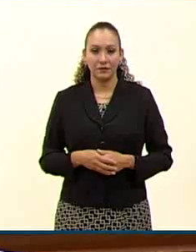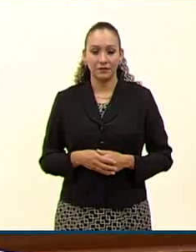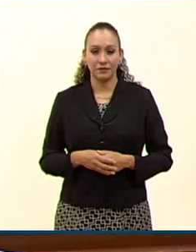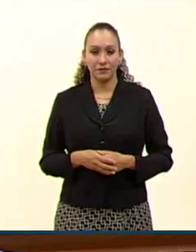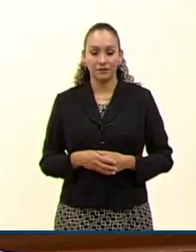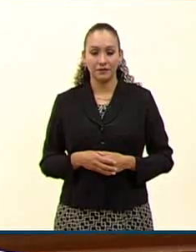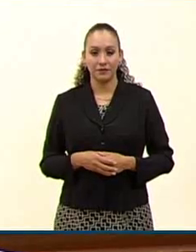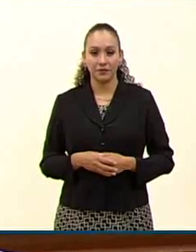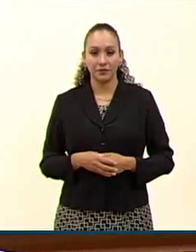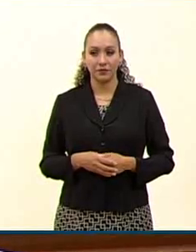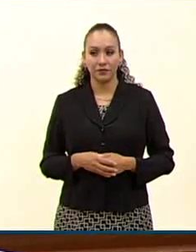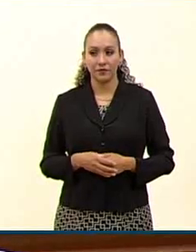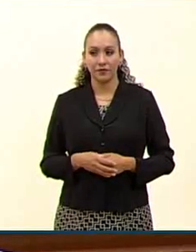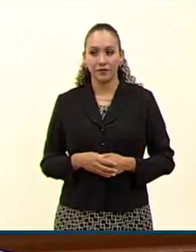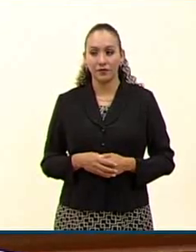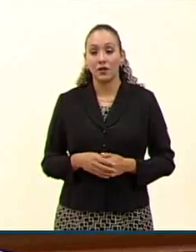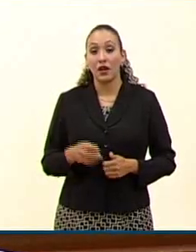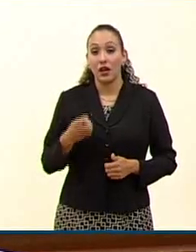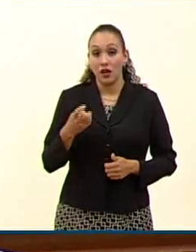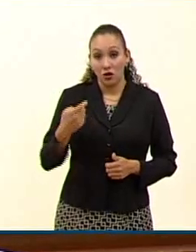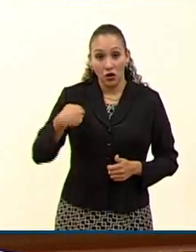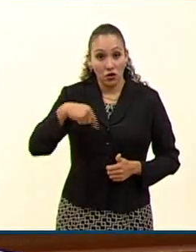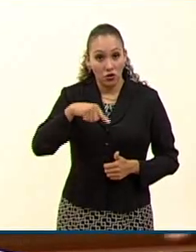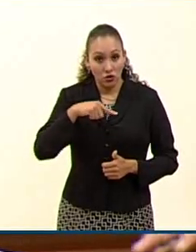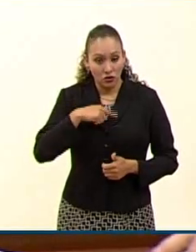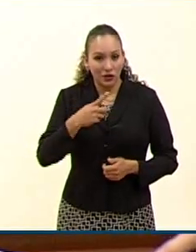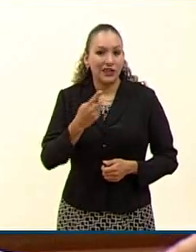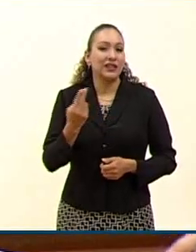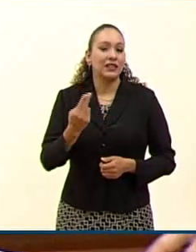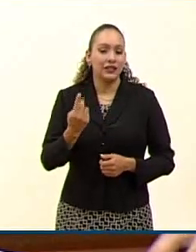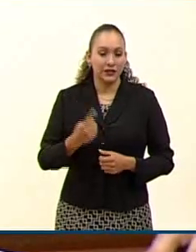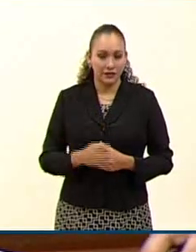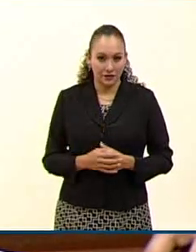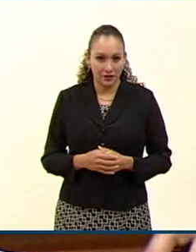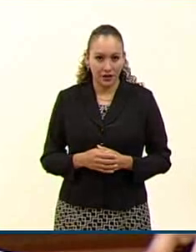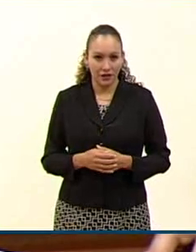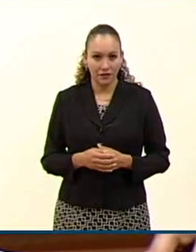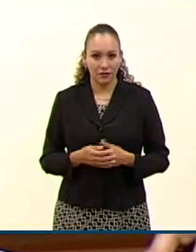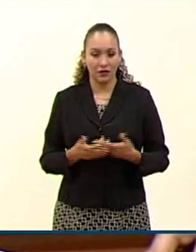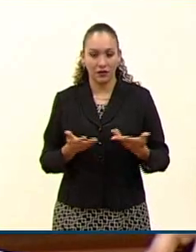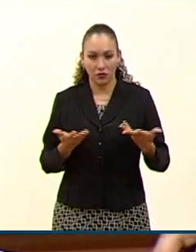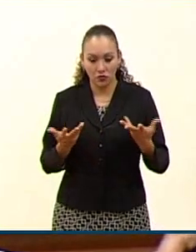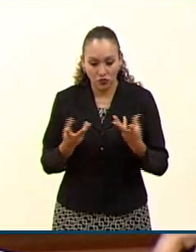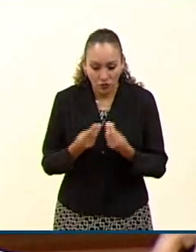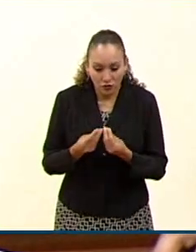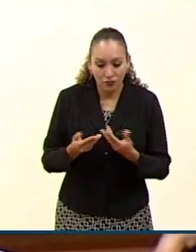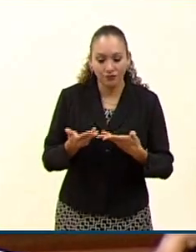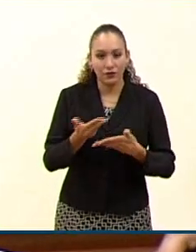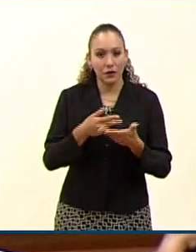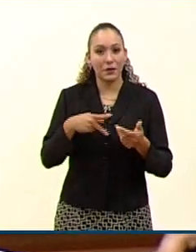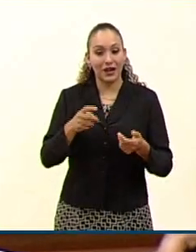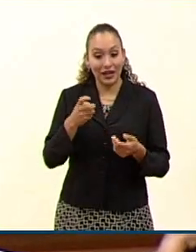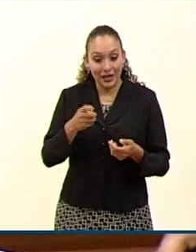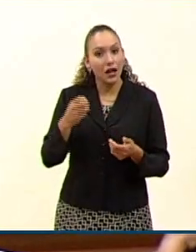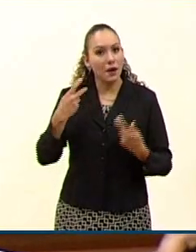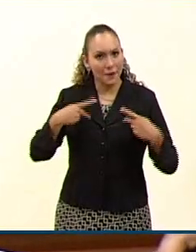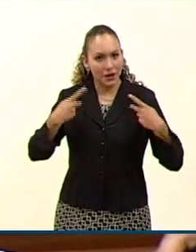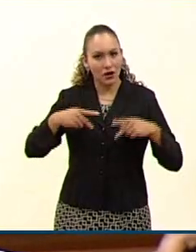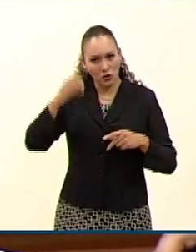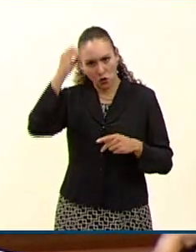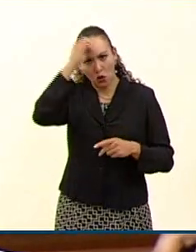No podemos hacer un lado un ejercicio auténtico y que mi punto de vista fue muy rico